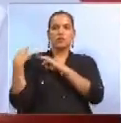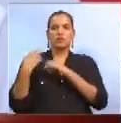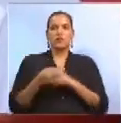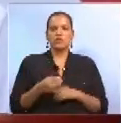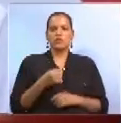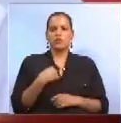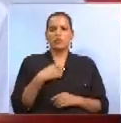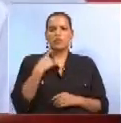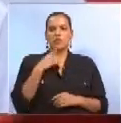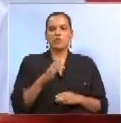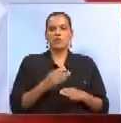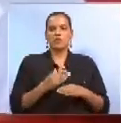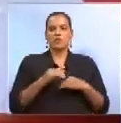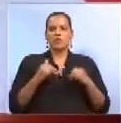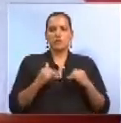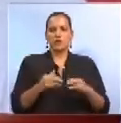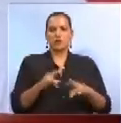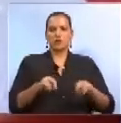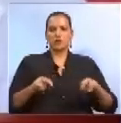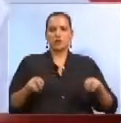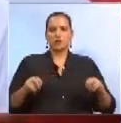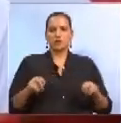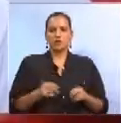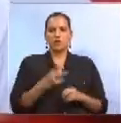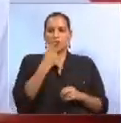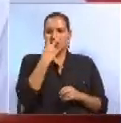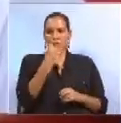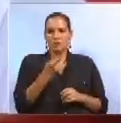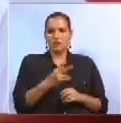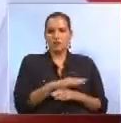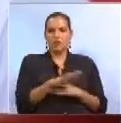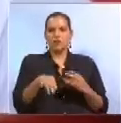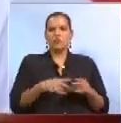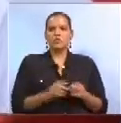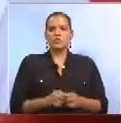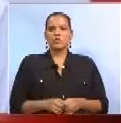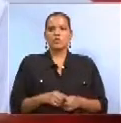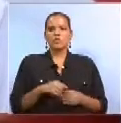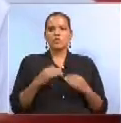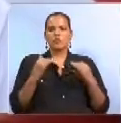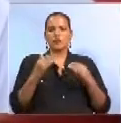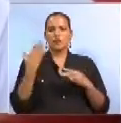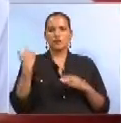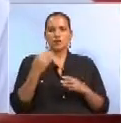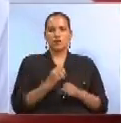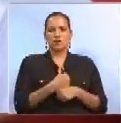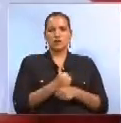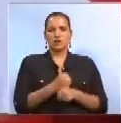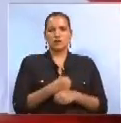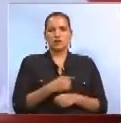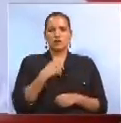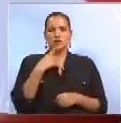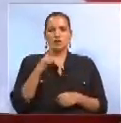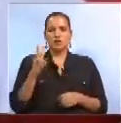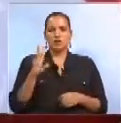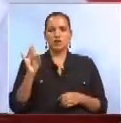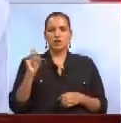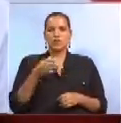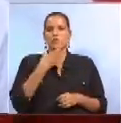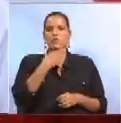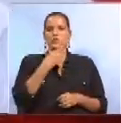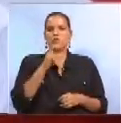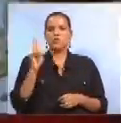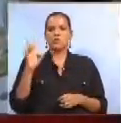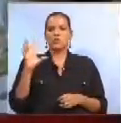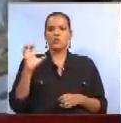responsable. Continuaremos con las investigaciones, monitoreos, recorridos, como lo hemos hecho a partir del 28 de